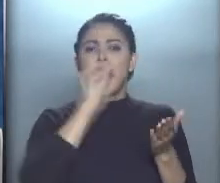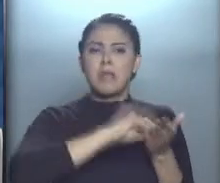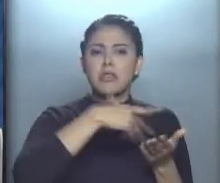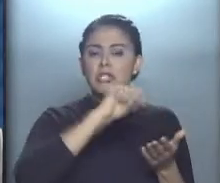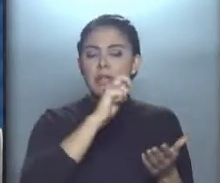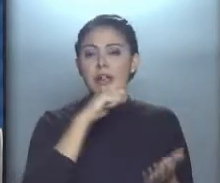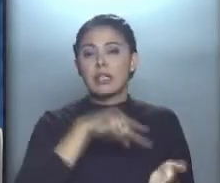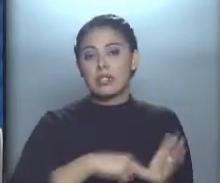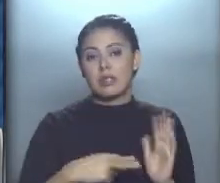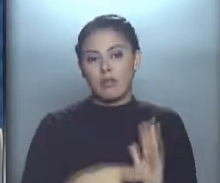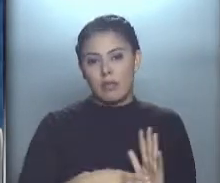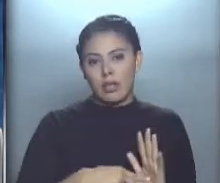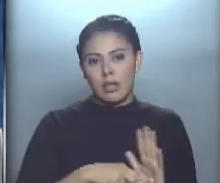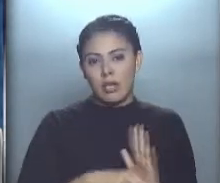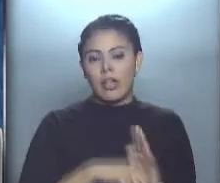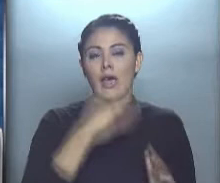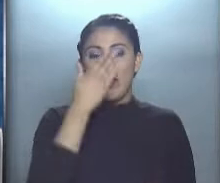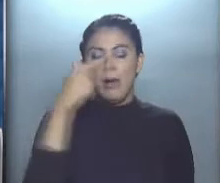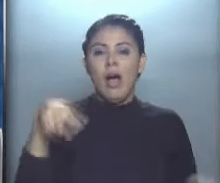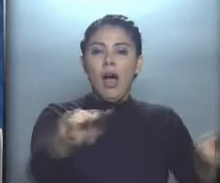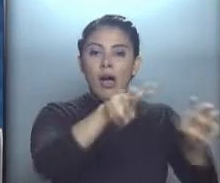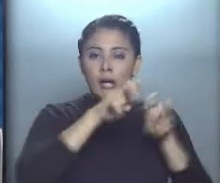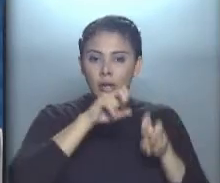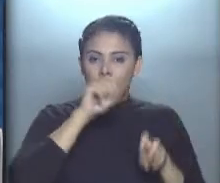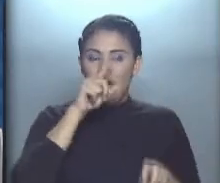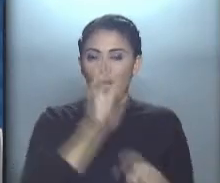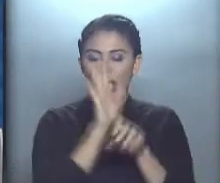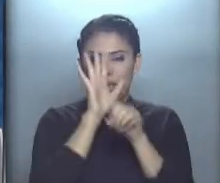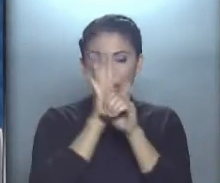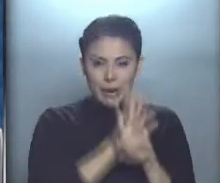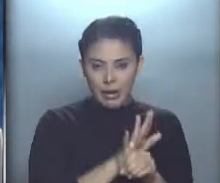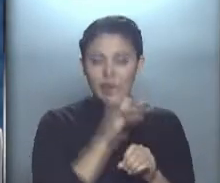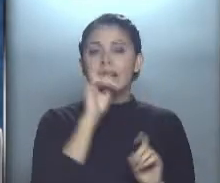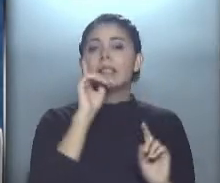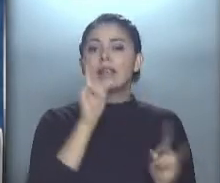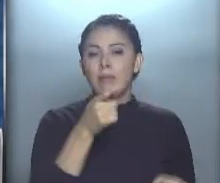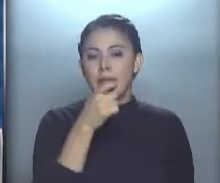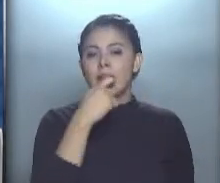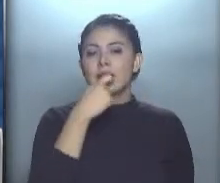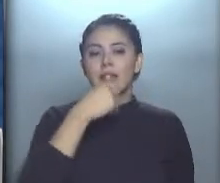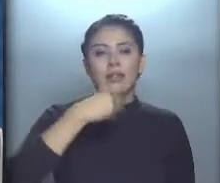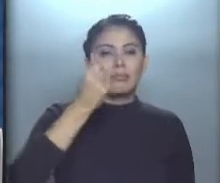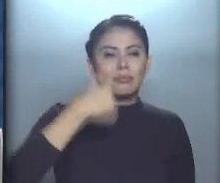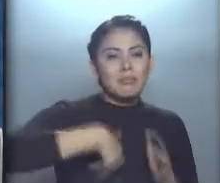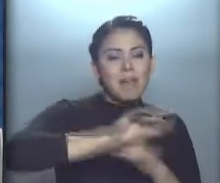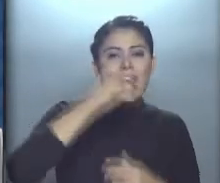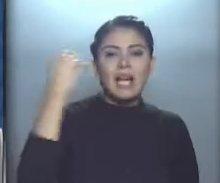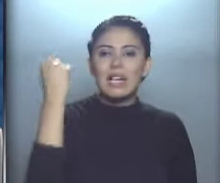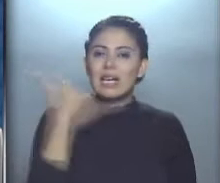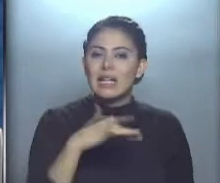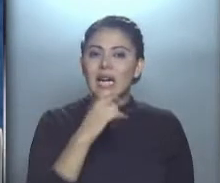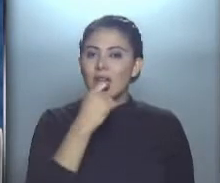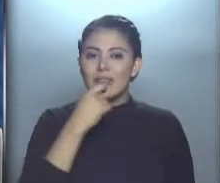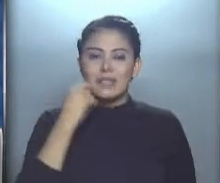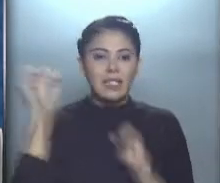que significan mecanismos de remuneración de utilidades encubiertas, nos quejamos de la sobrefacturación de importaciones,